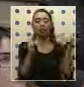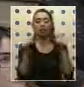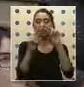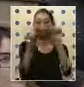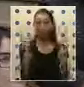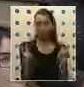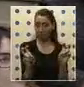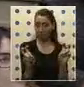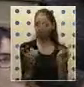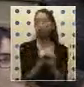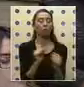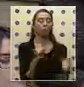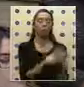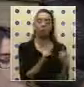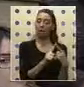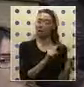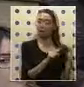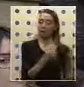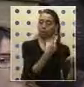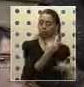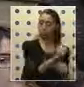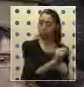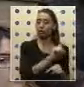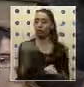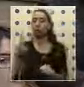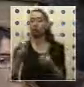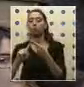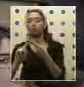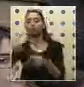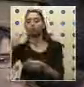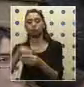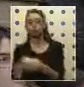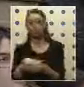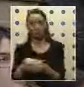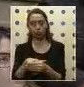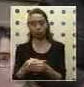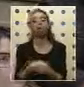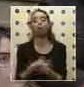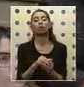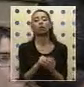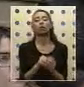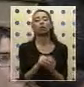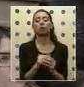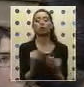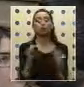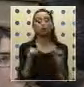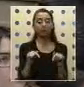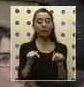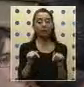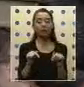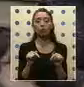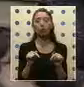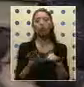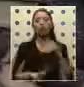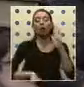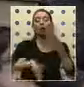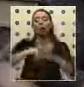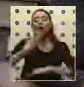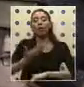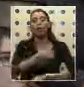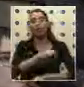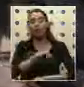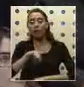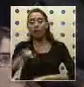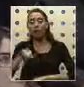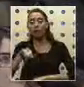pueden participar ni en las discusiones ni en las votaciones. Y esto quedó oscurecido porque a posteriori hubo